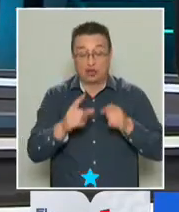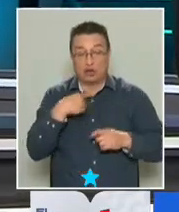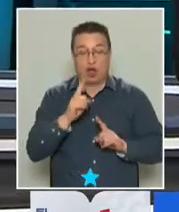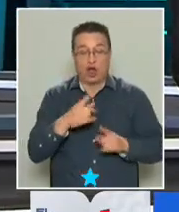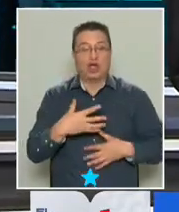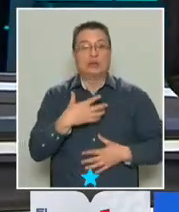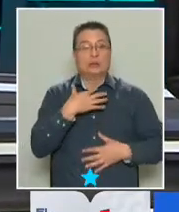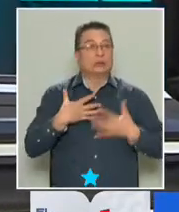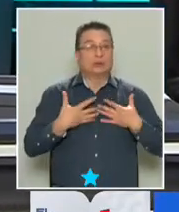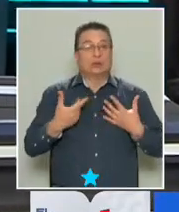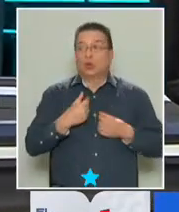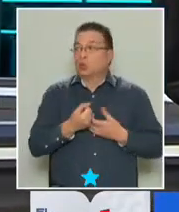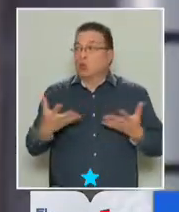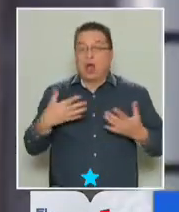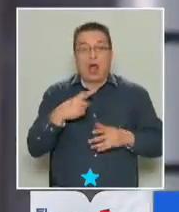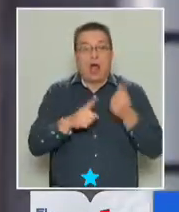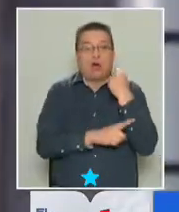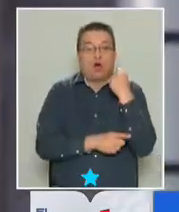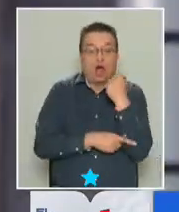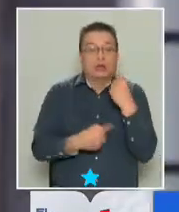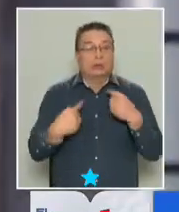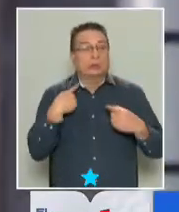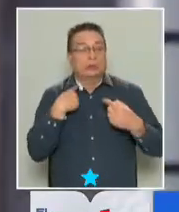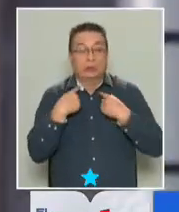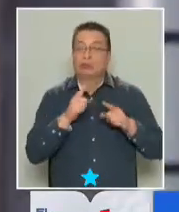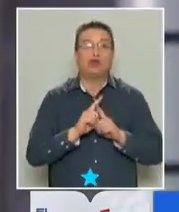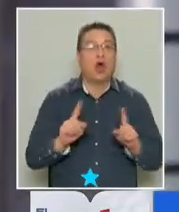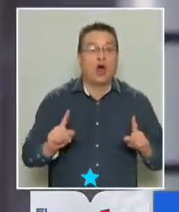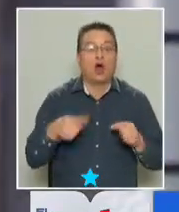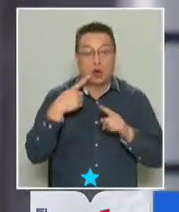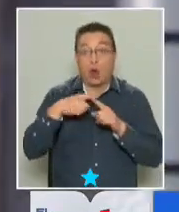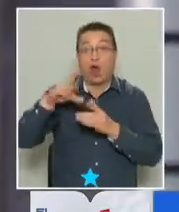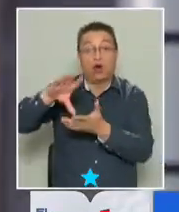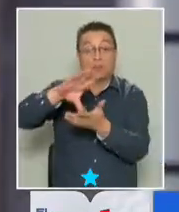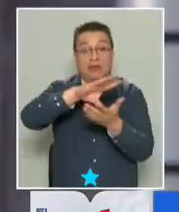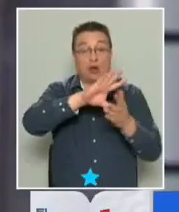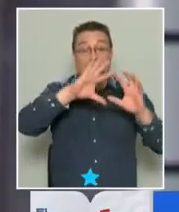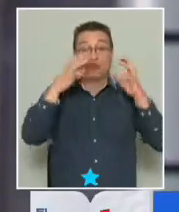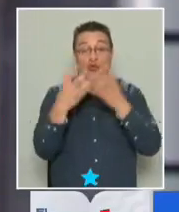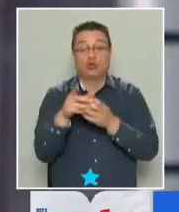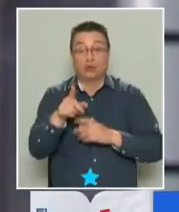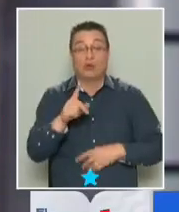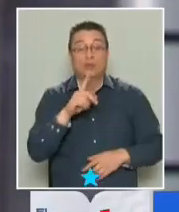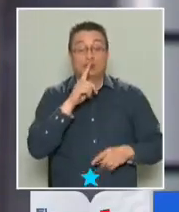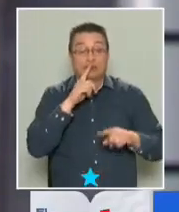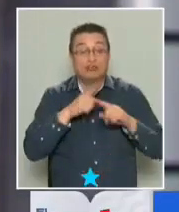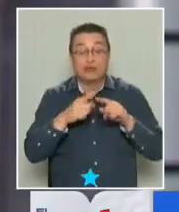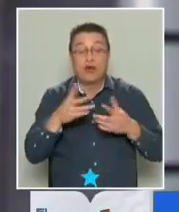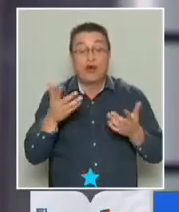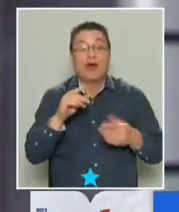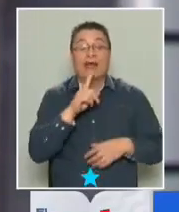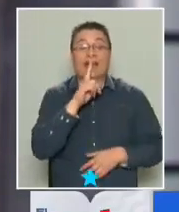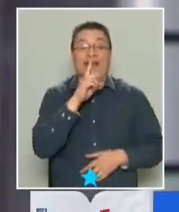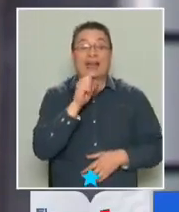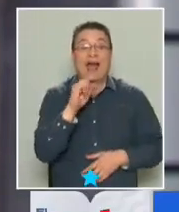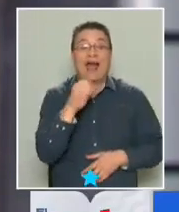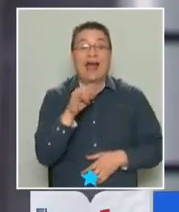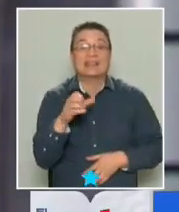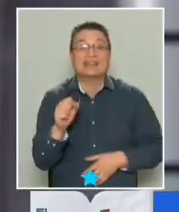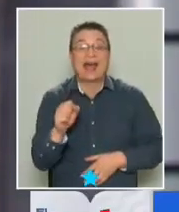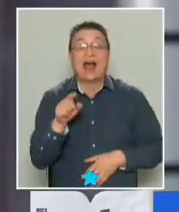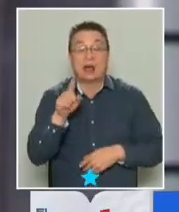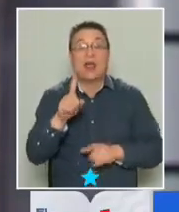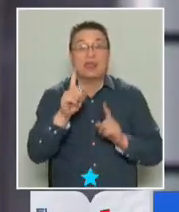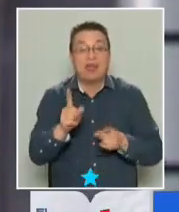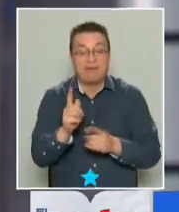primero porque no tiene abogado o segundo como existe en otros países del mundo por las famosas tasas restante hay